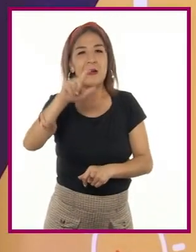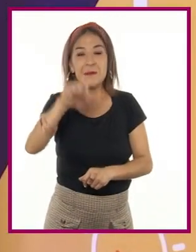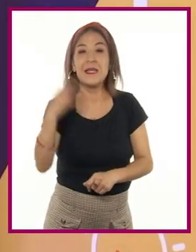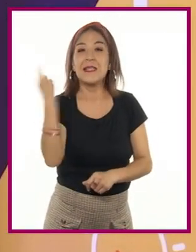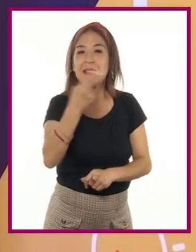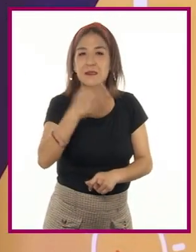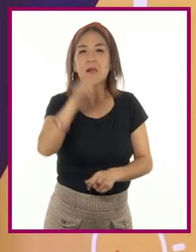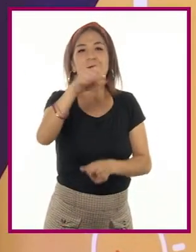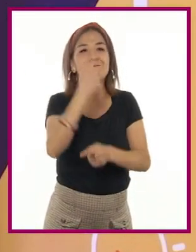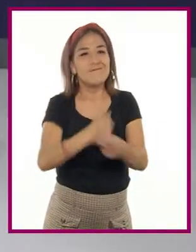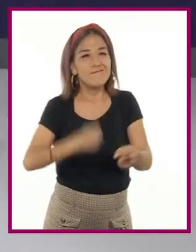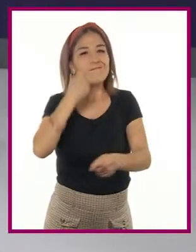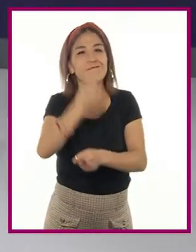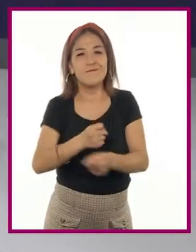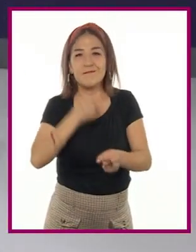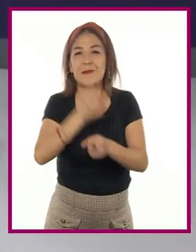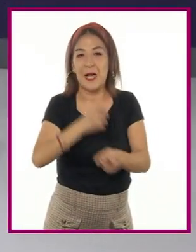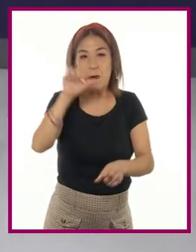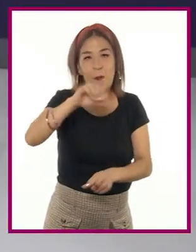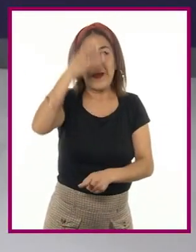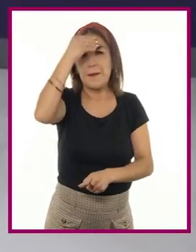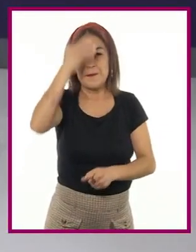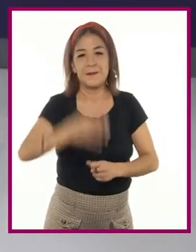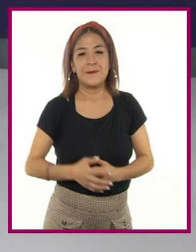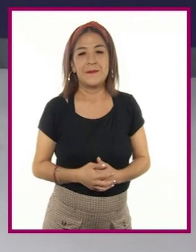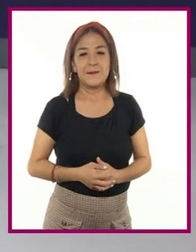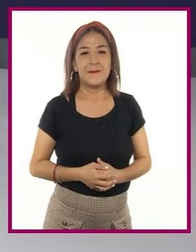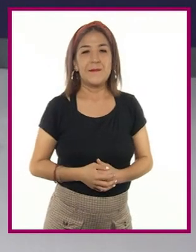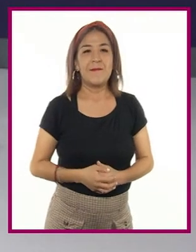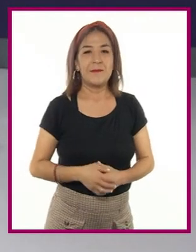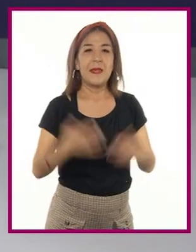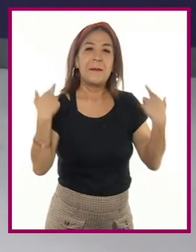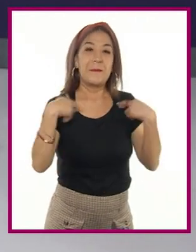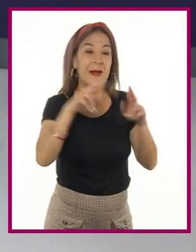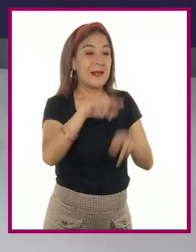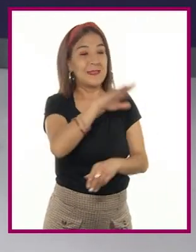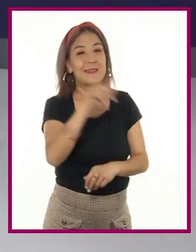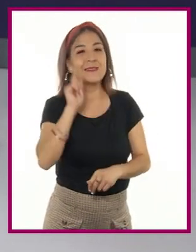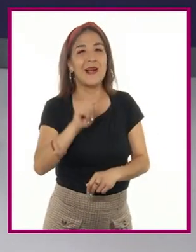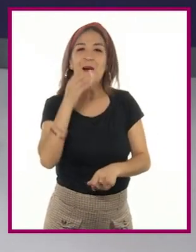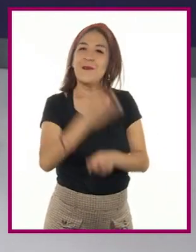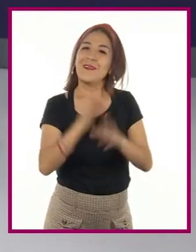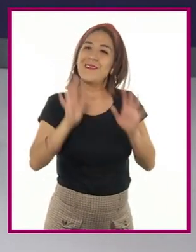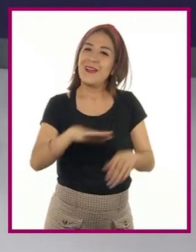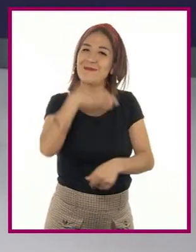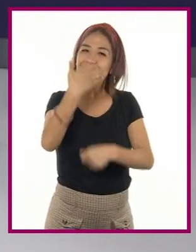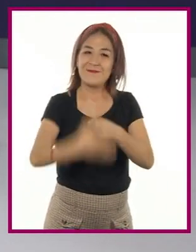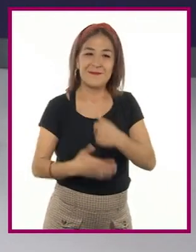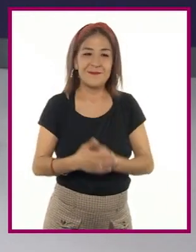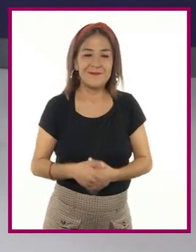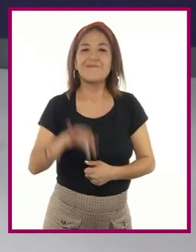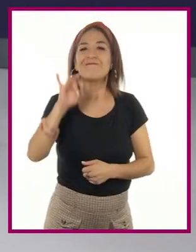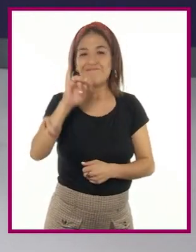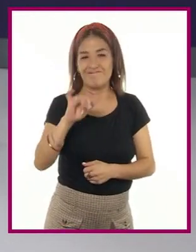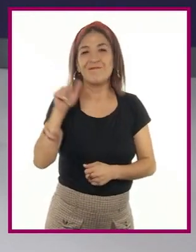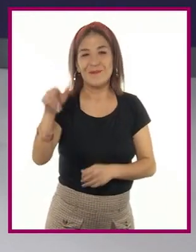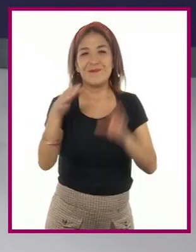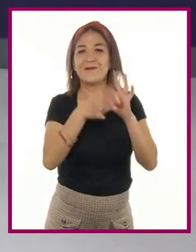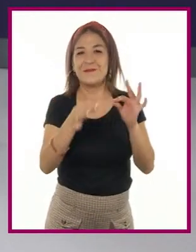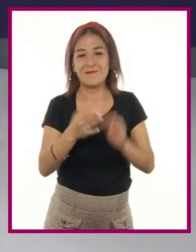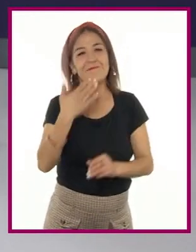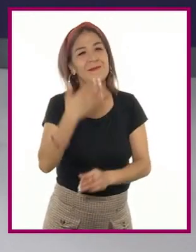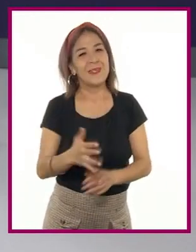practiquen lo aprendido maestra concepción estamos por concluir bien dice el maestro julio